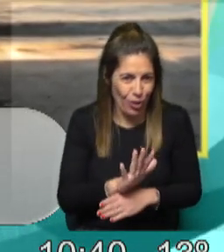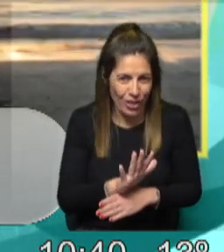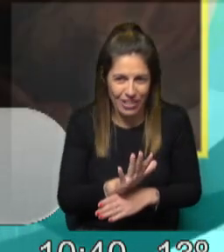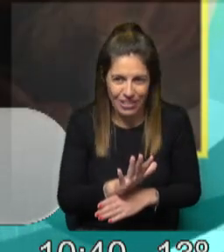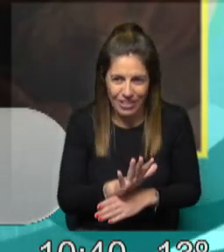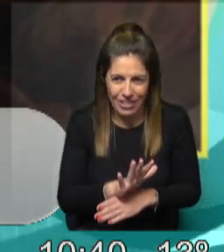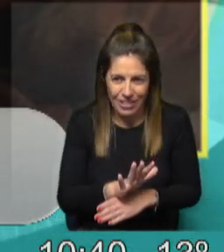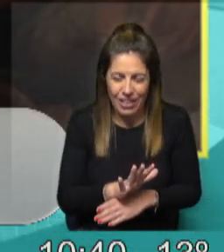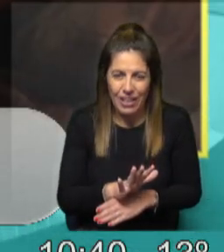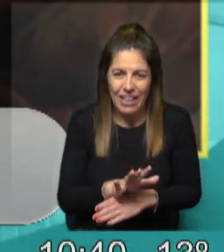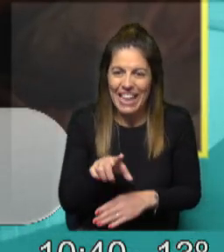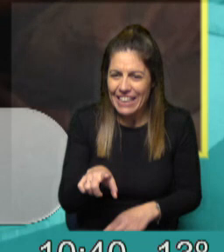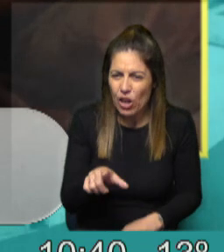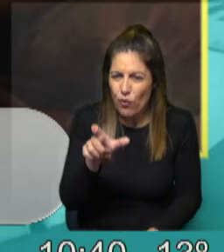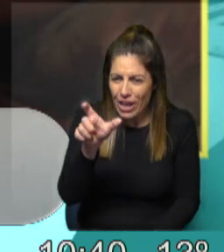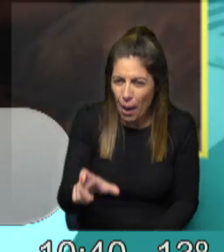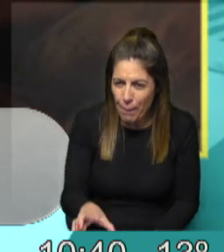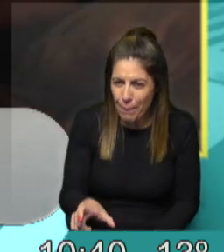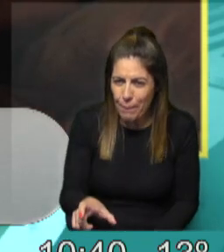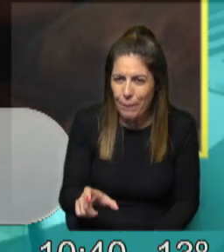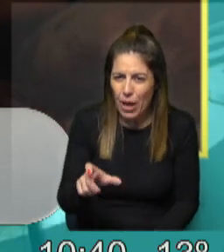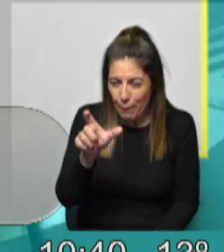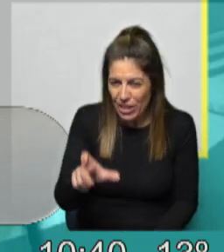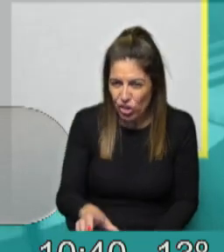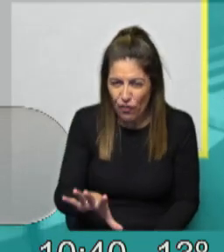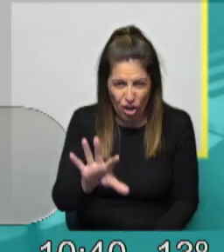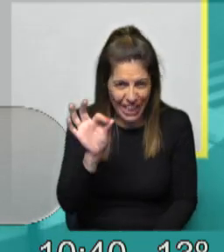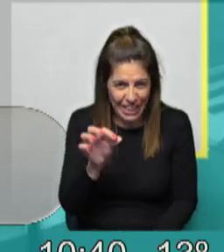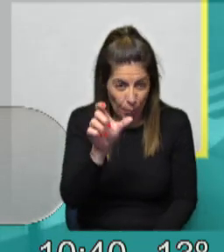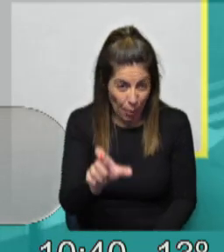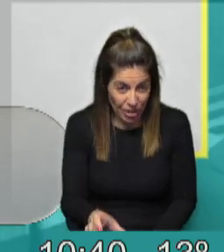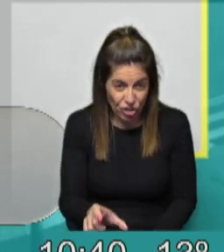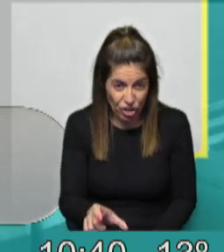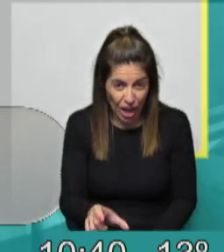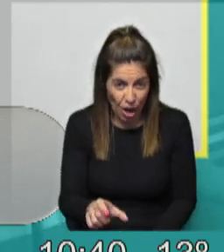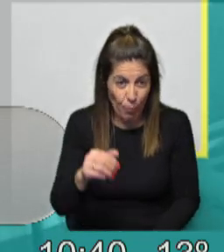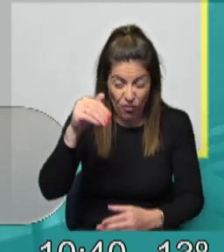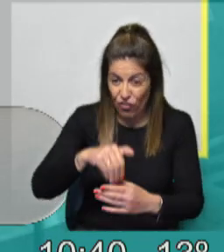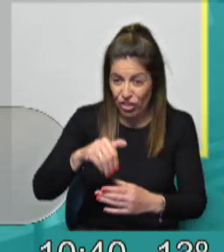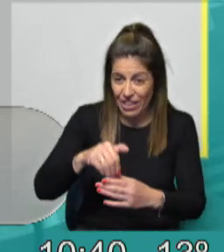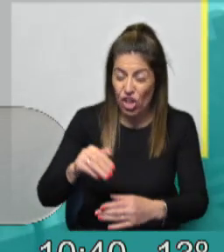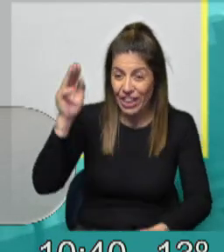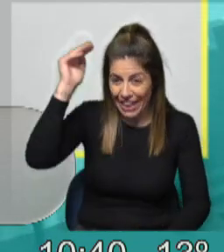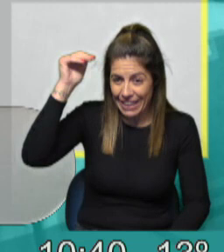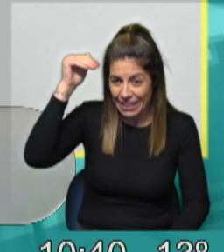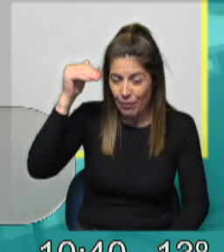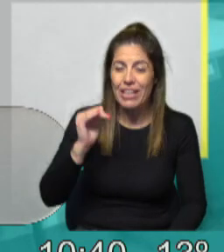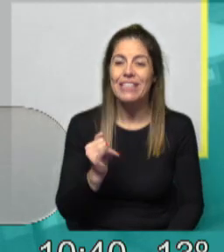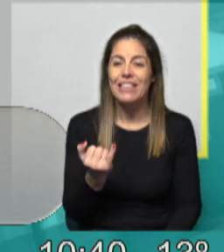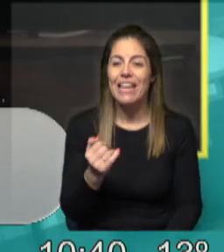esta no fue la película. Que los protagonistas fueron elegidos por la gente, votación de Instagram. Esto fue porque eso puede ser. Esta fue la